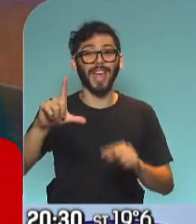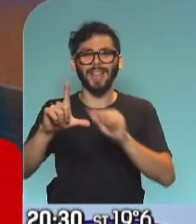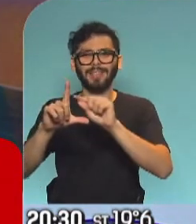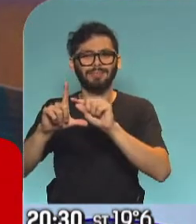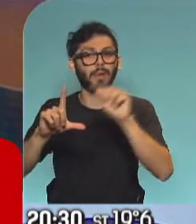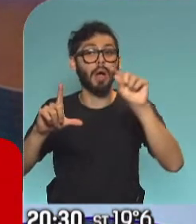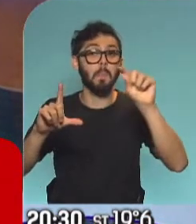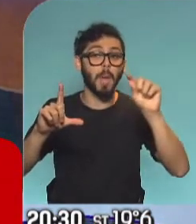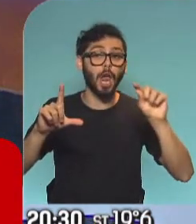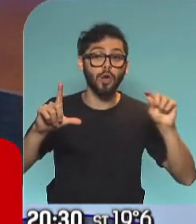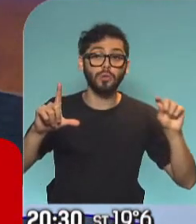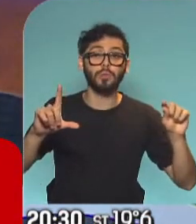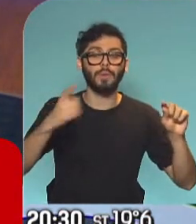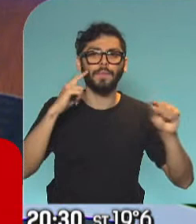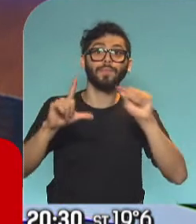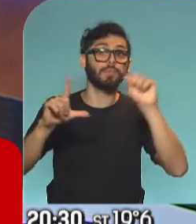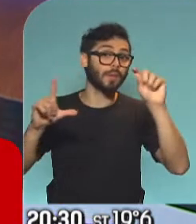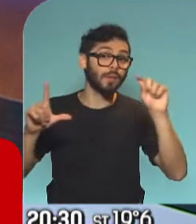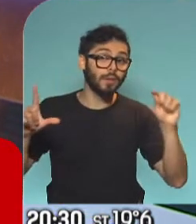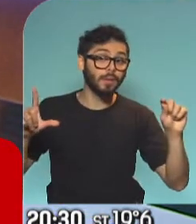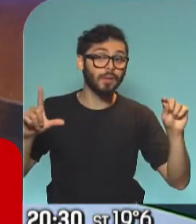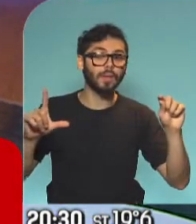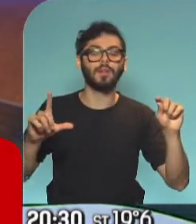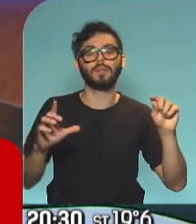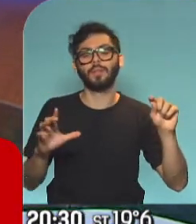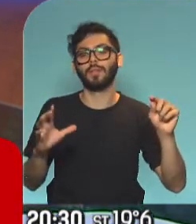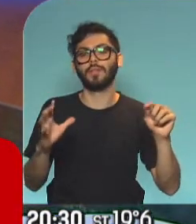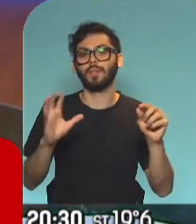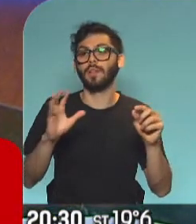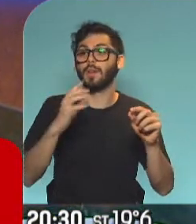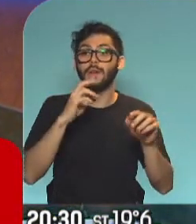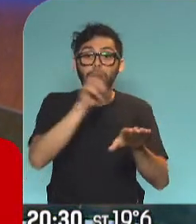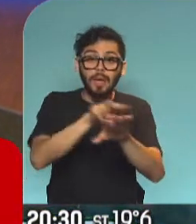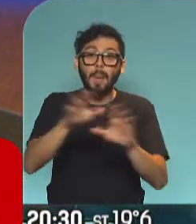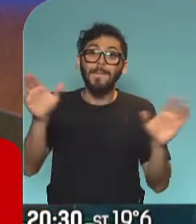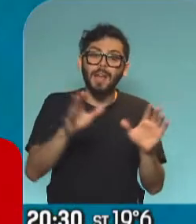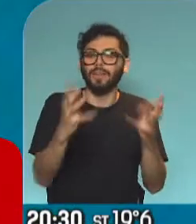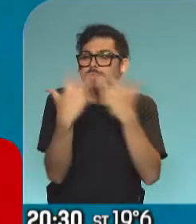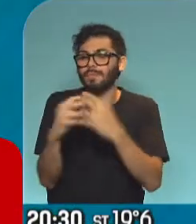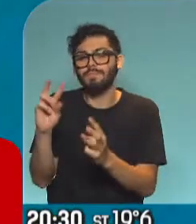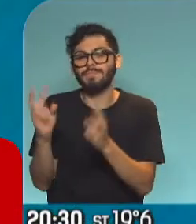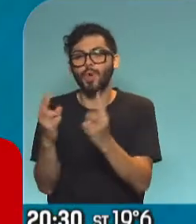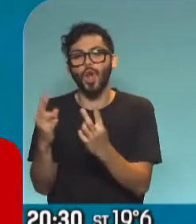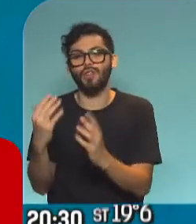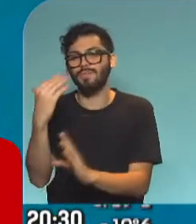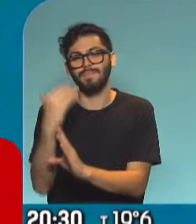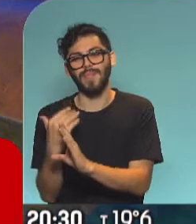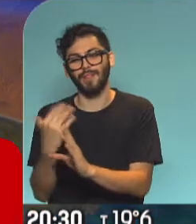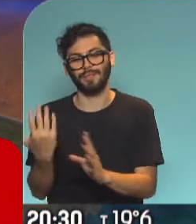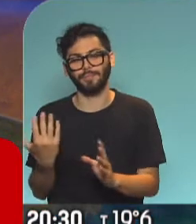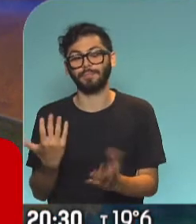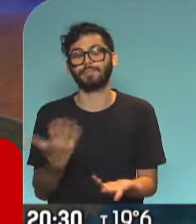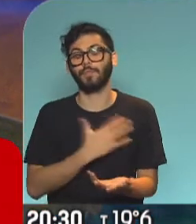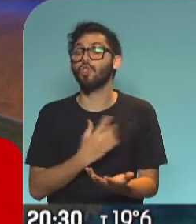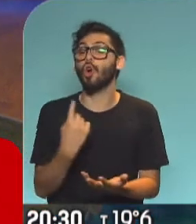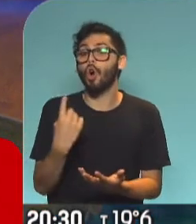hemos bajado y a medida que bajan las camas de terapia intensiva, bajan los fallecimientos. Desgraciadamente, hoy me